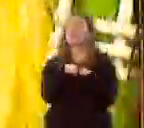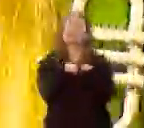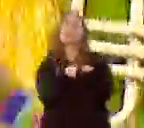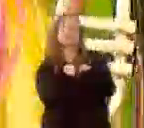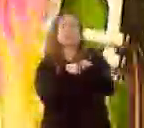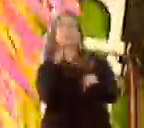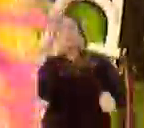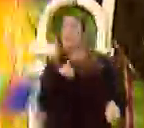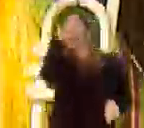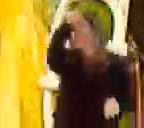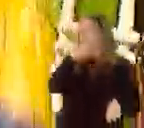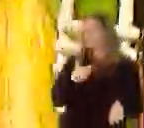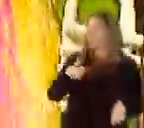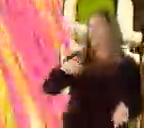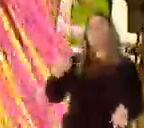y